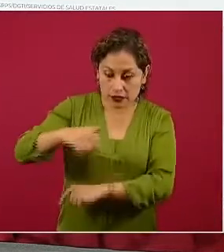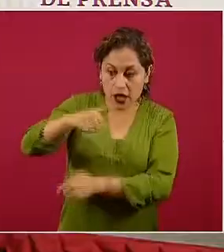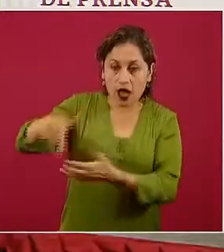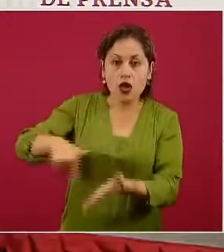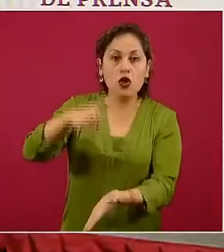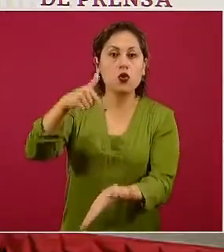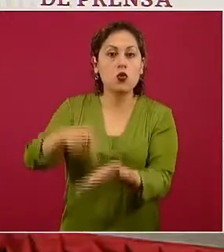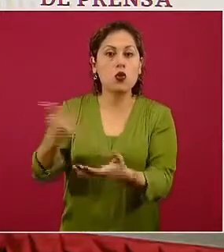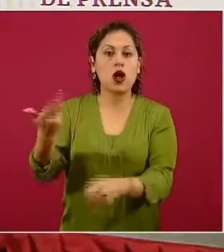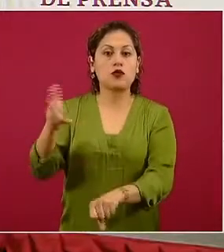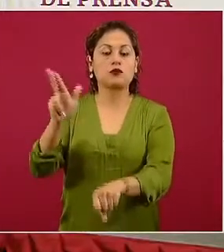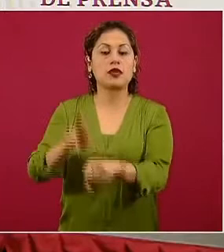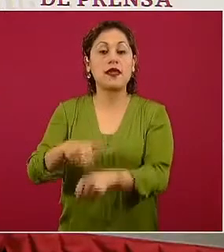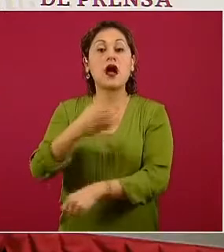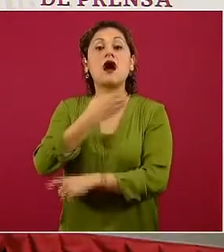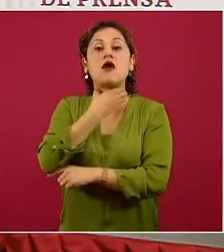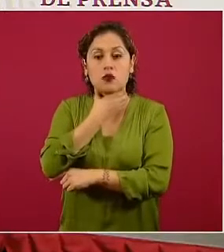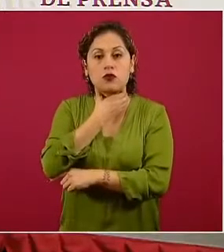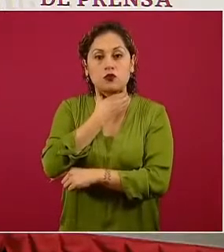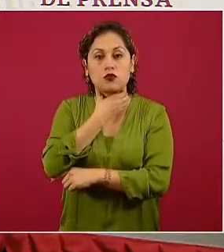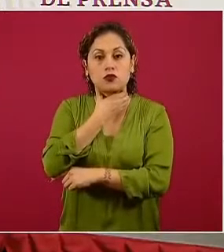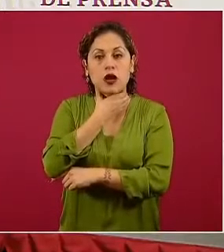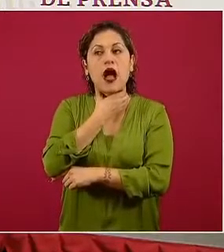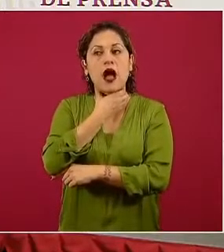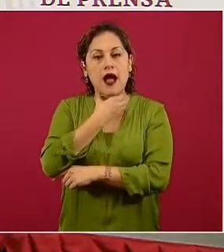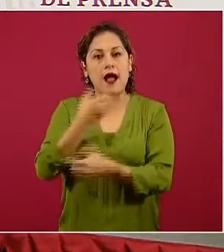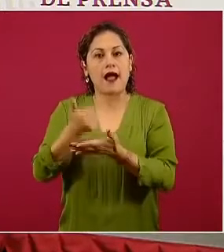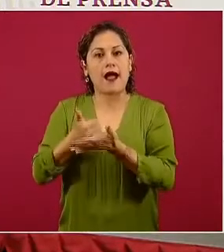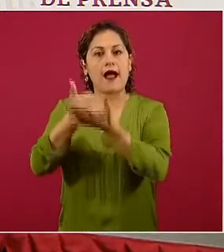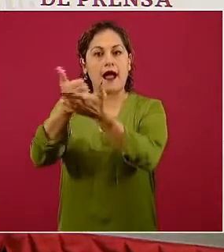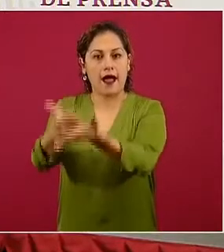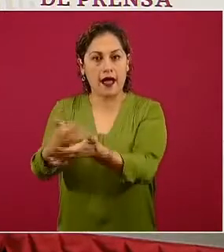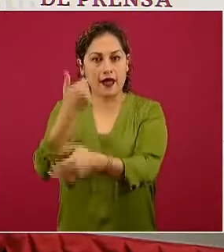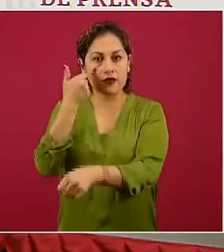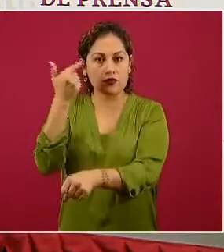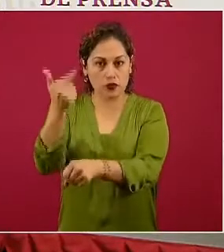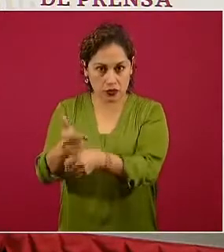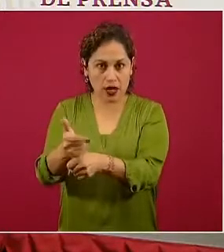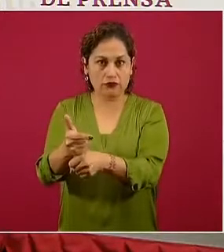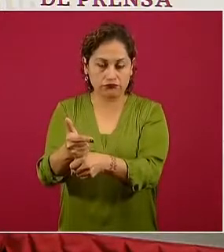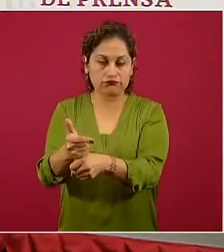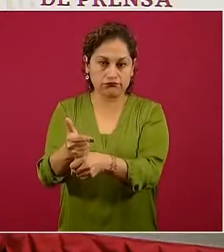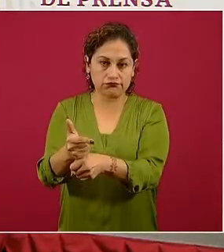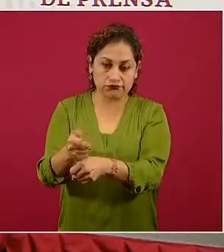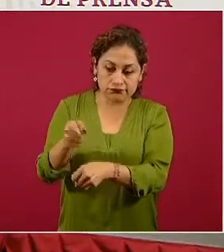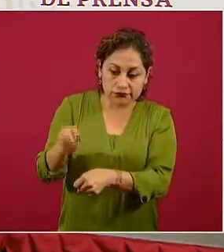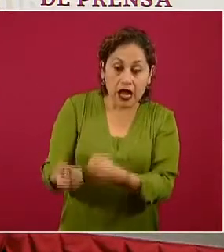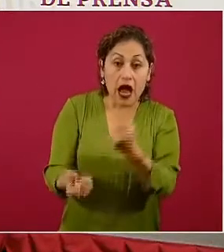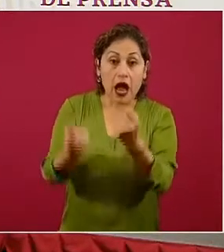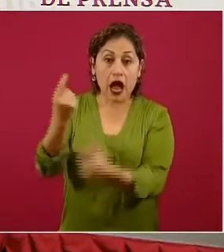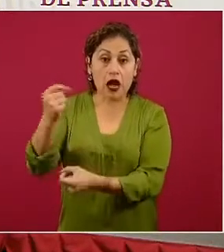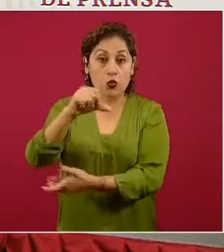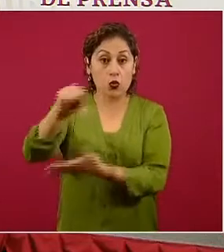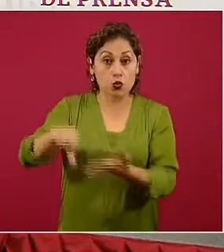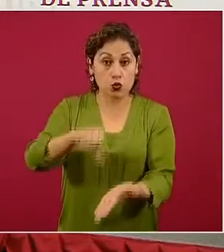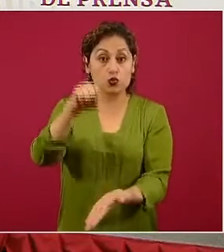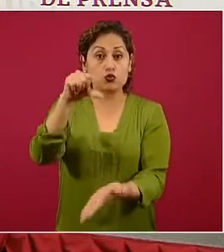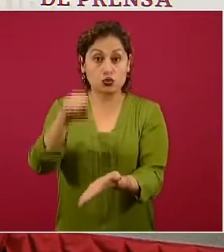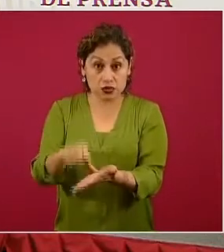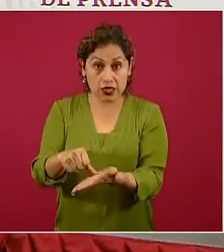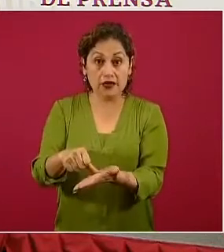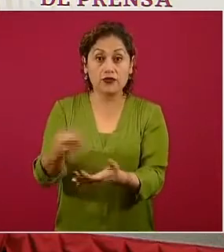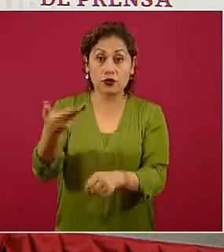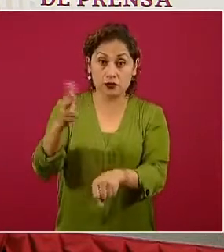saturación, a nivel de unidades, pues entonces sí podemos encontrarnos con unidades que ya alcanzaron en un momento determinado el